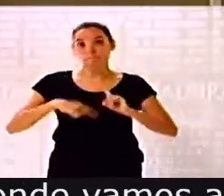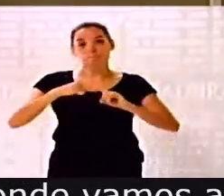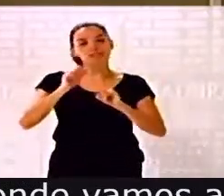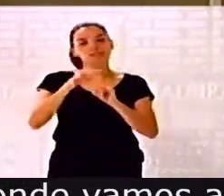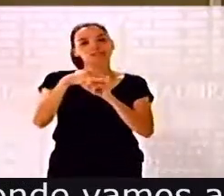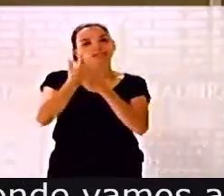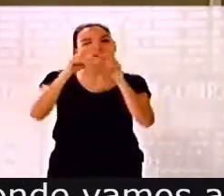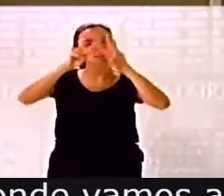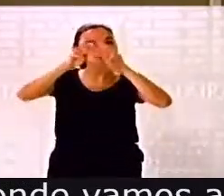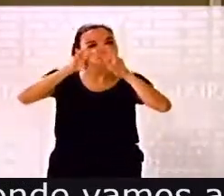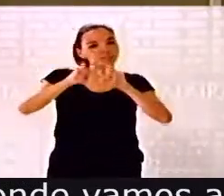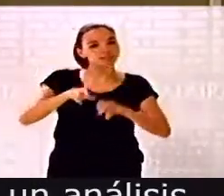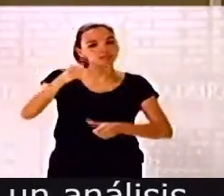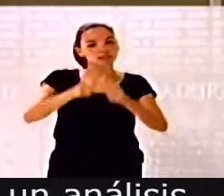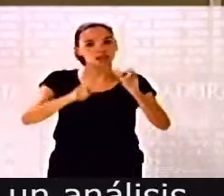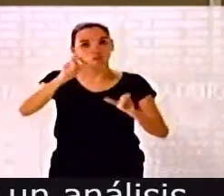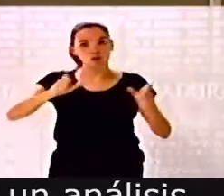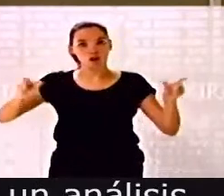demográfico